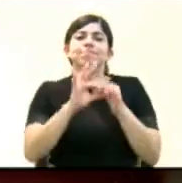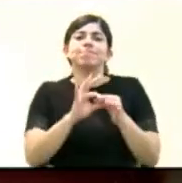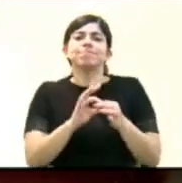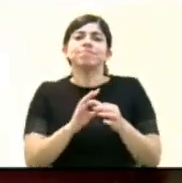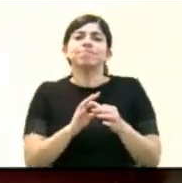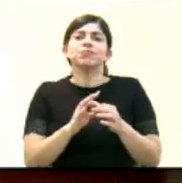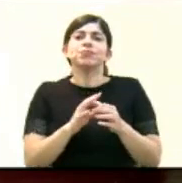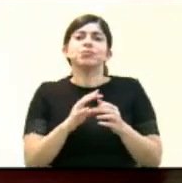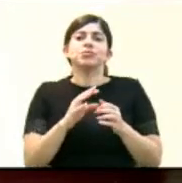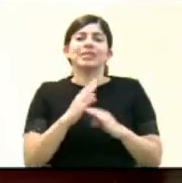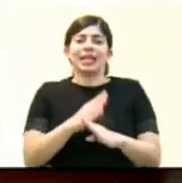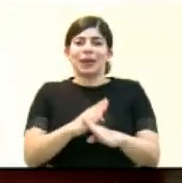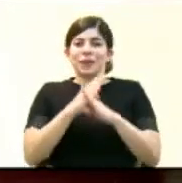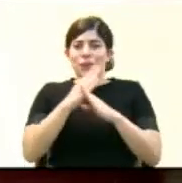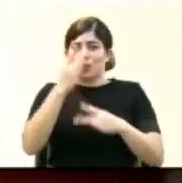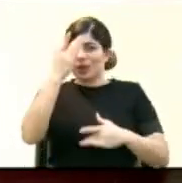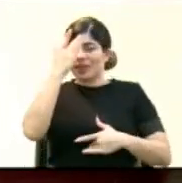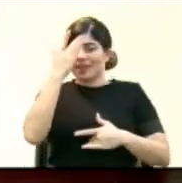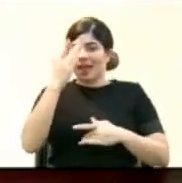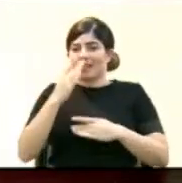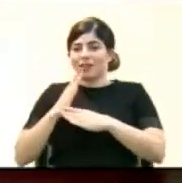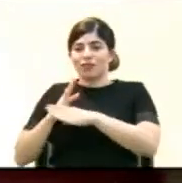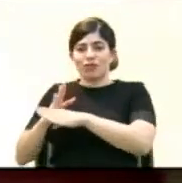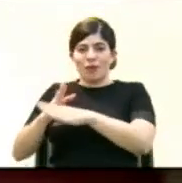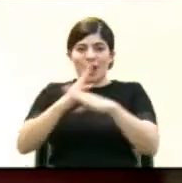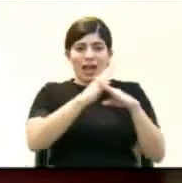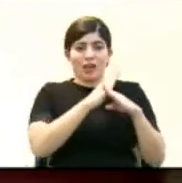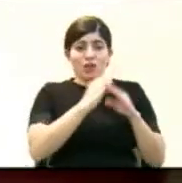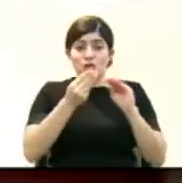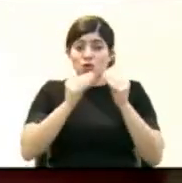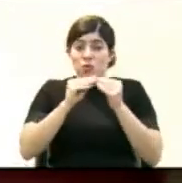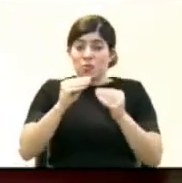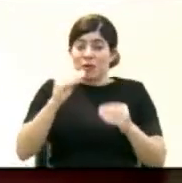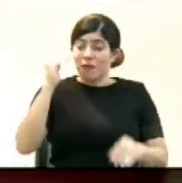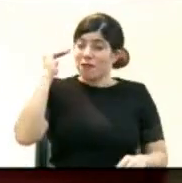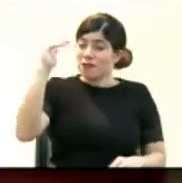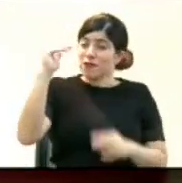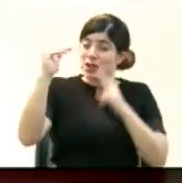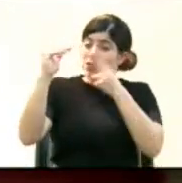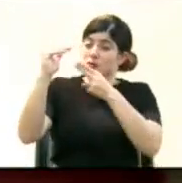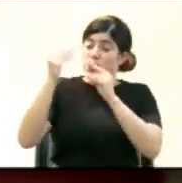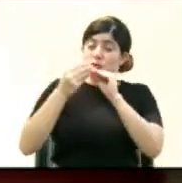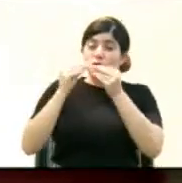la inmunidad de rebaño, se ha dicho que no es un número fijo. O sea, no hay un número